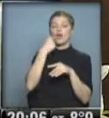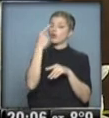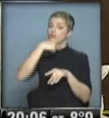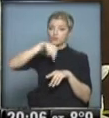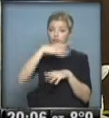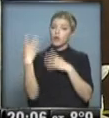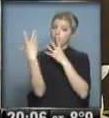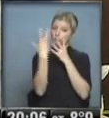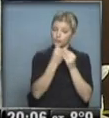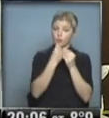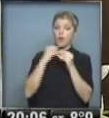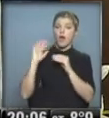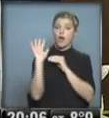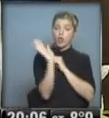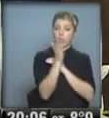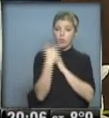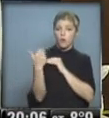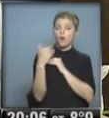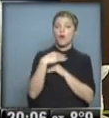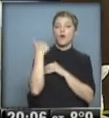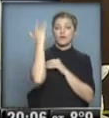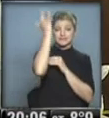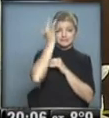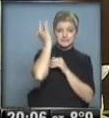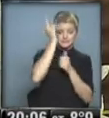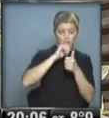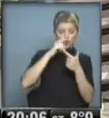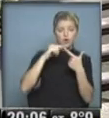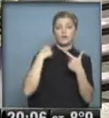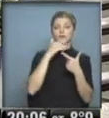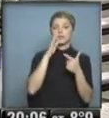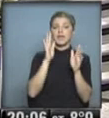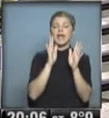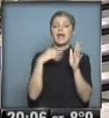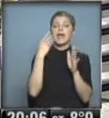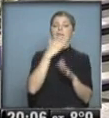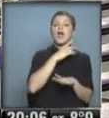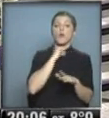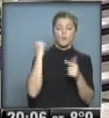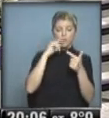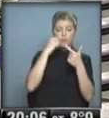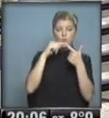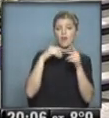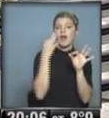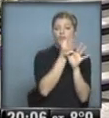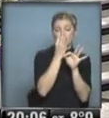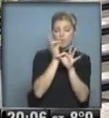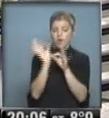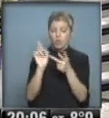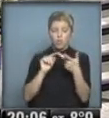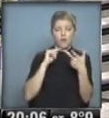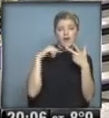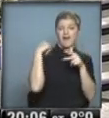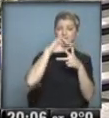los pastores del pueblo de Dios, a los padres, a los educadores, a transmitir a nuestros jóvenes